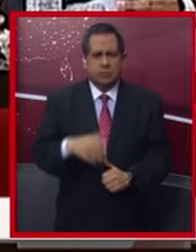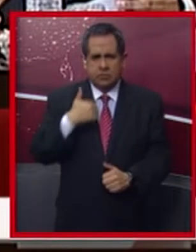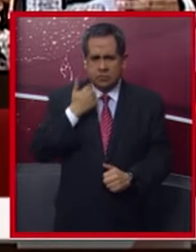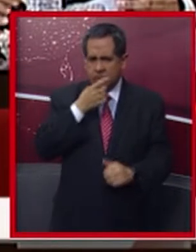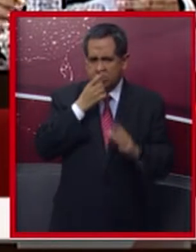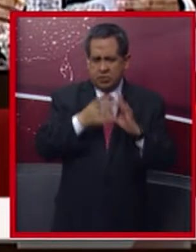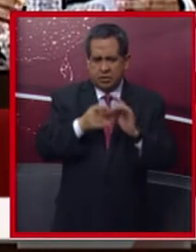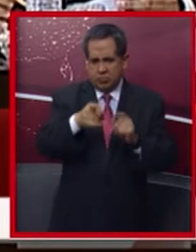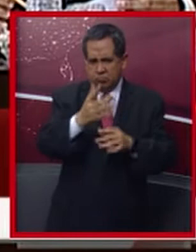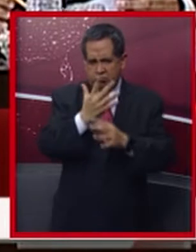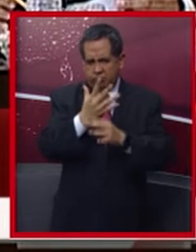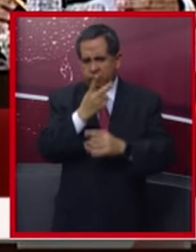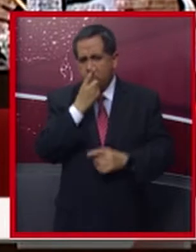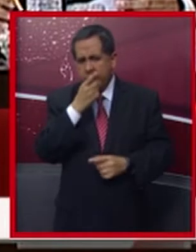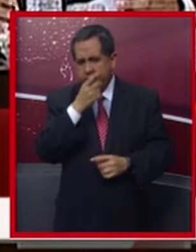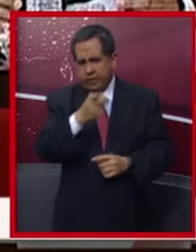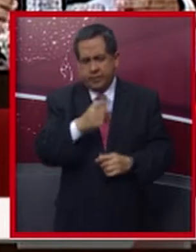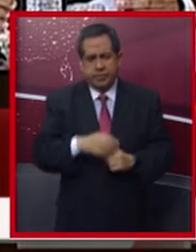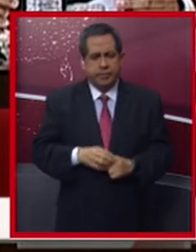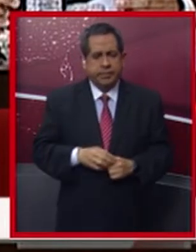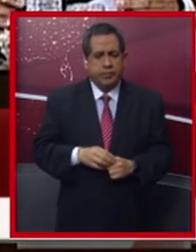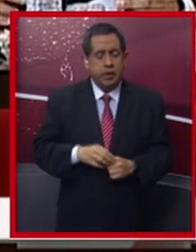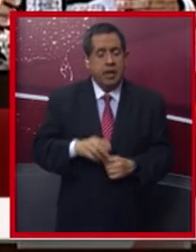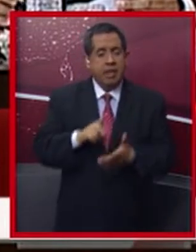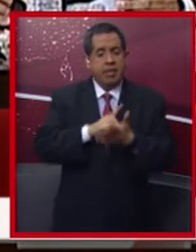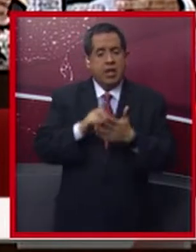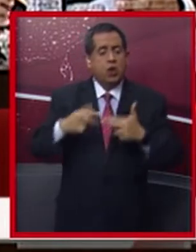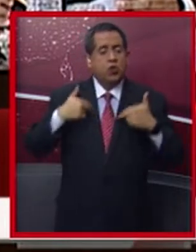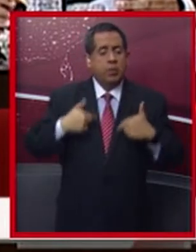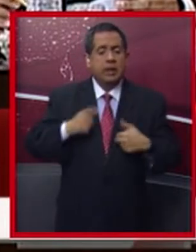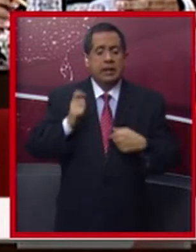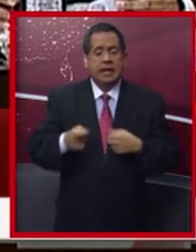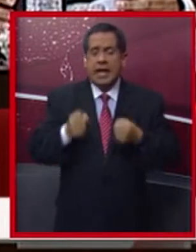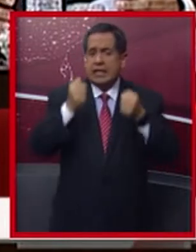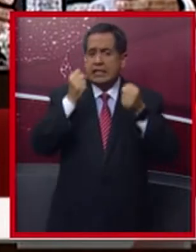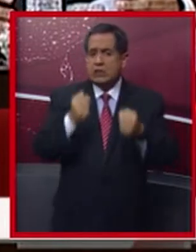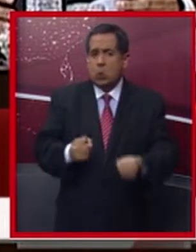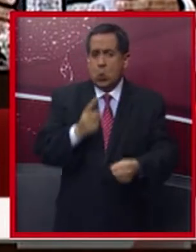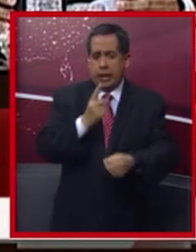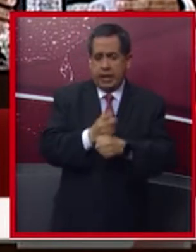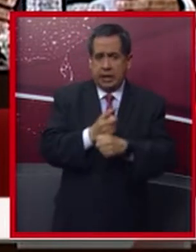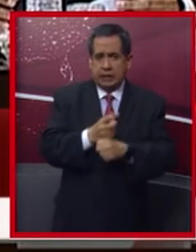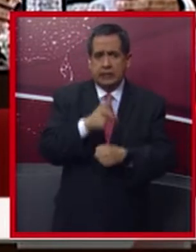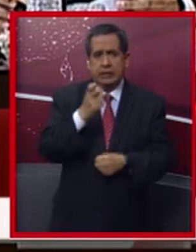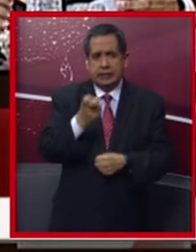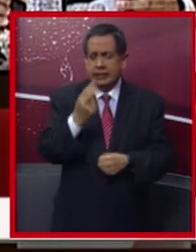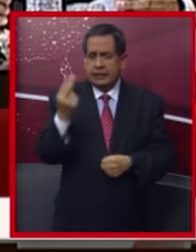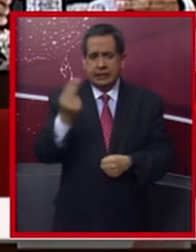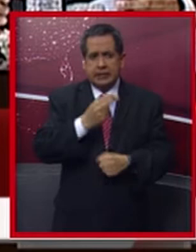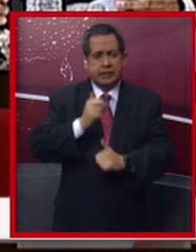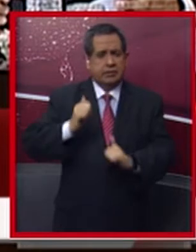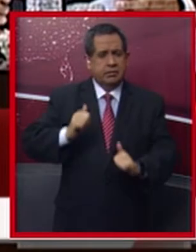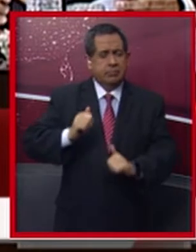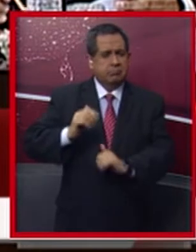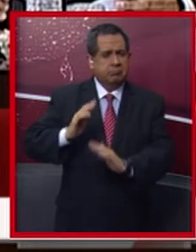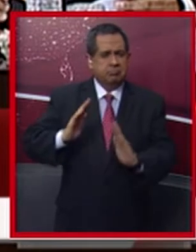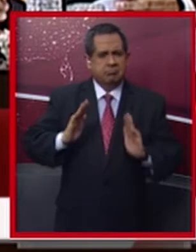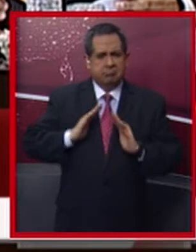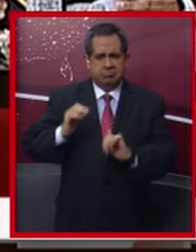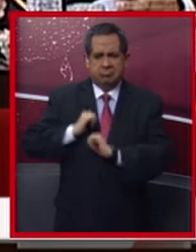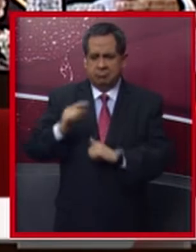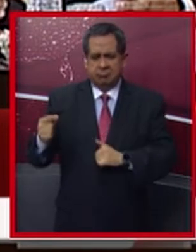una declaración que hizo. Otro derecho humano es la seguridad, de ahí la necesidad de las Fuerzas Armadas en las